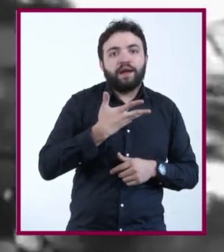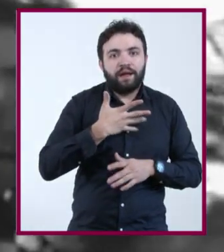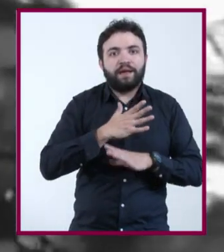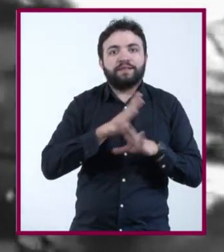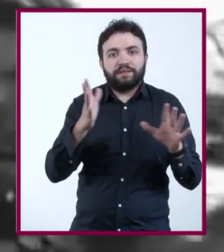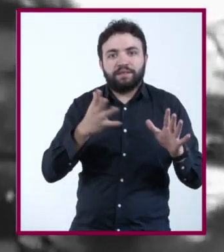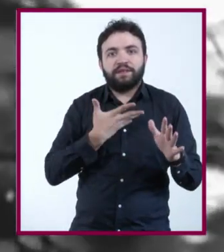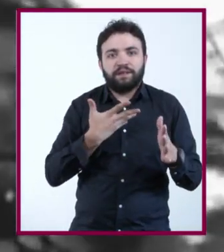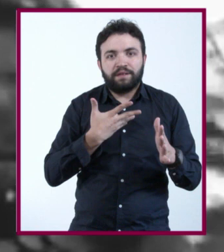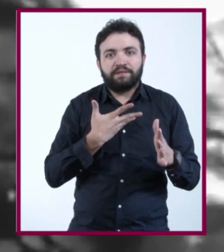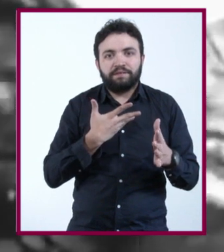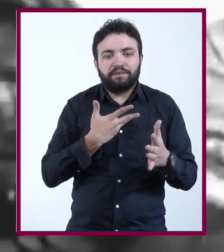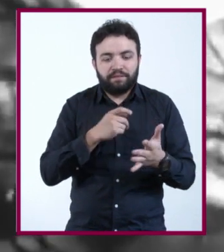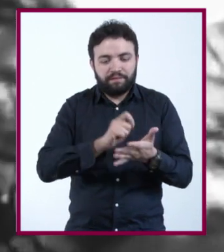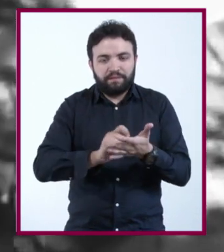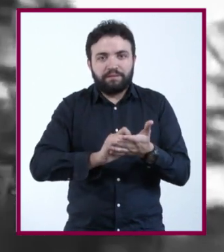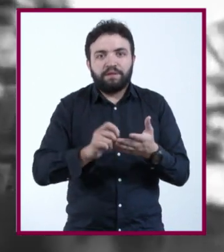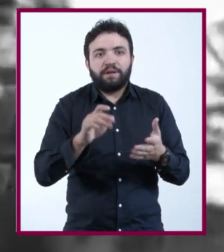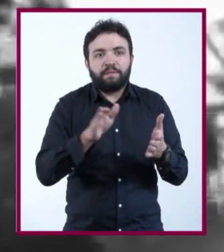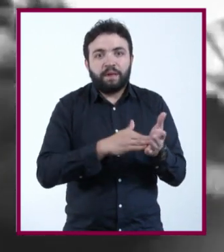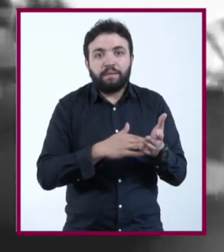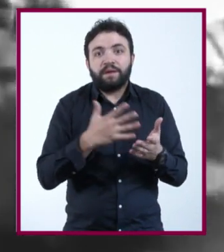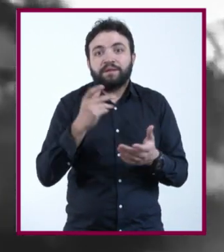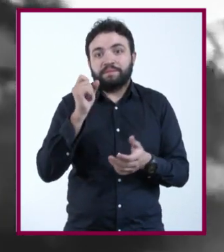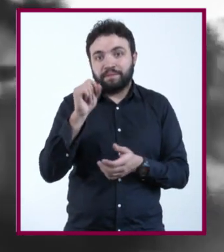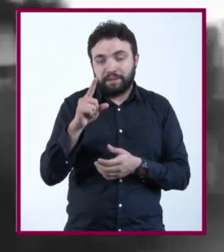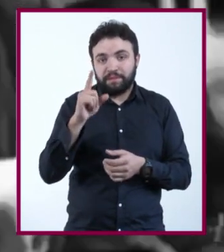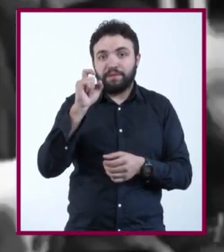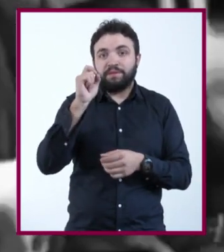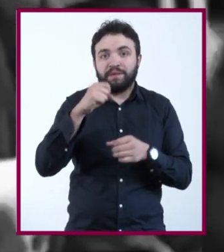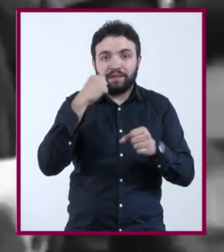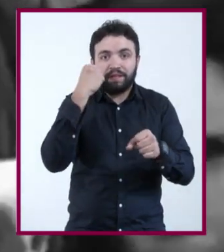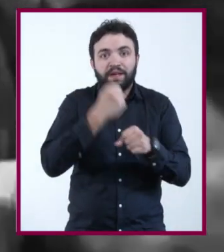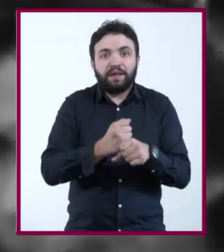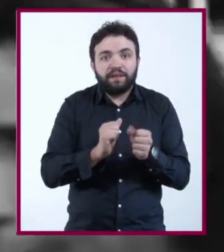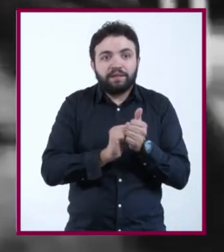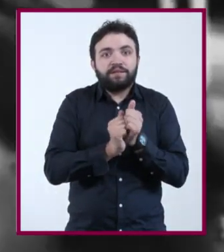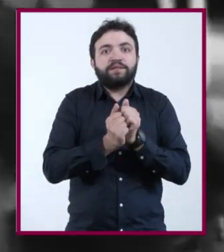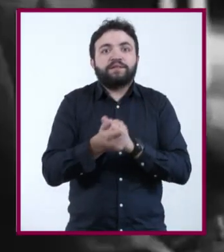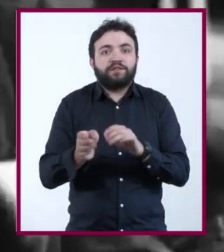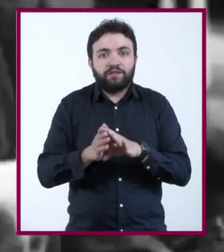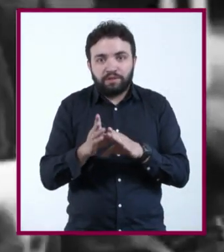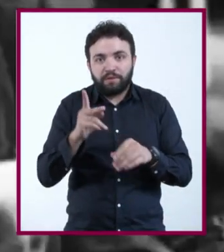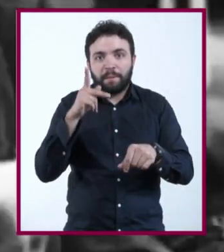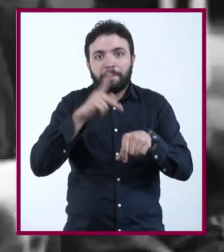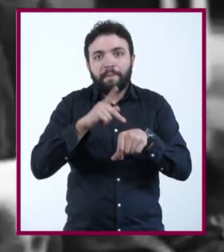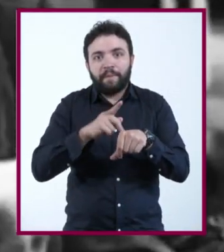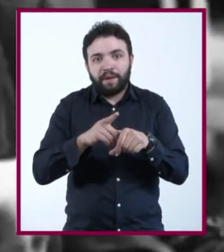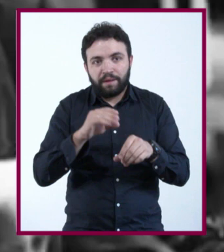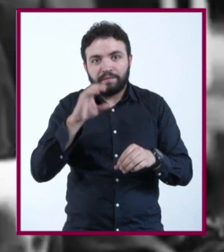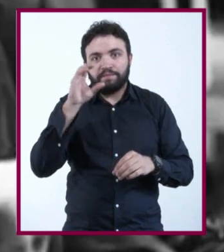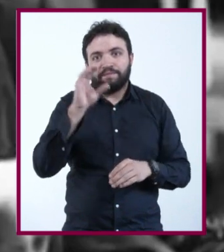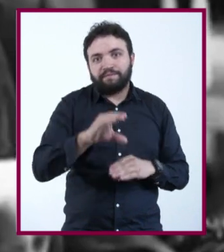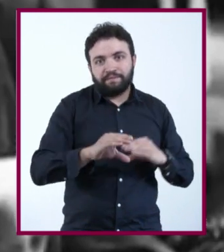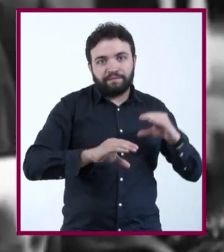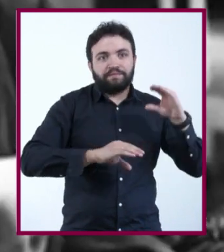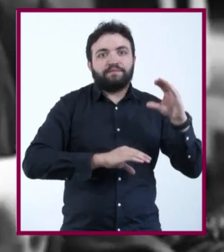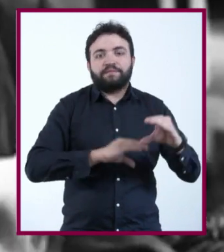documentos con el gobierno de la ciudad, y son 20 años los que está poniendo piedras. Entonces,